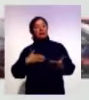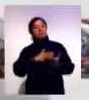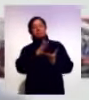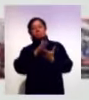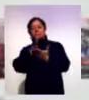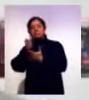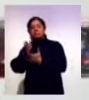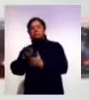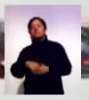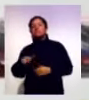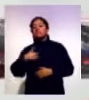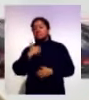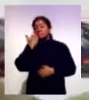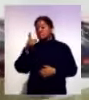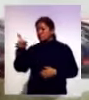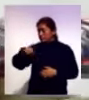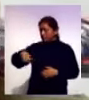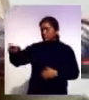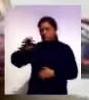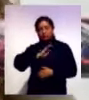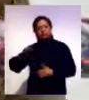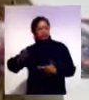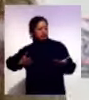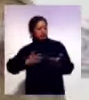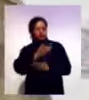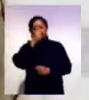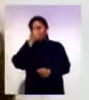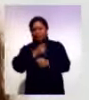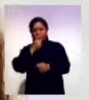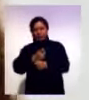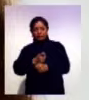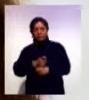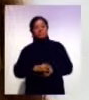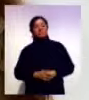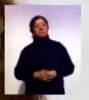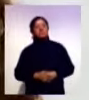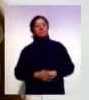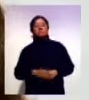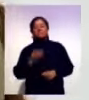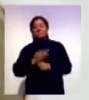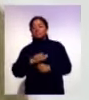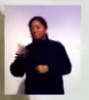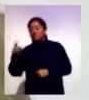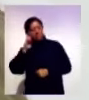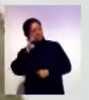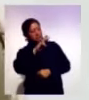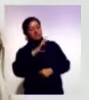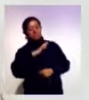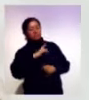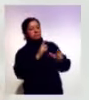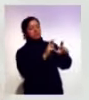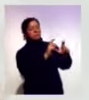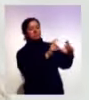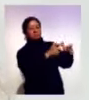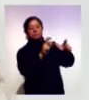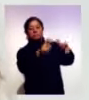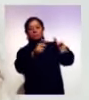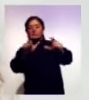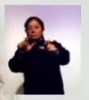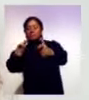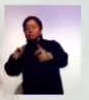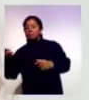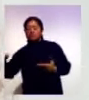hacer es que ustedes tengan acceso de primera mano en los stands que están observando en este momento y que son los